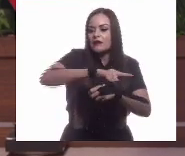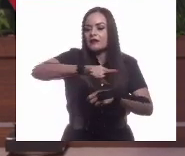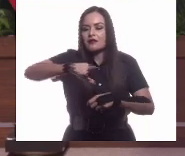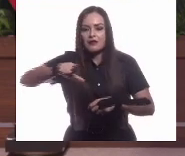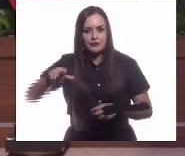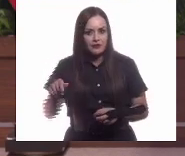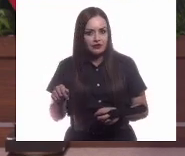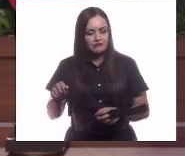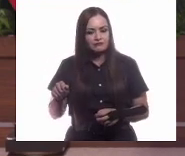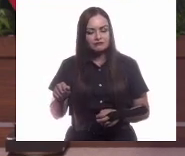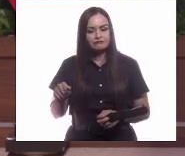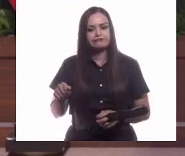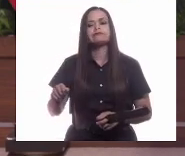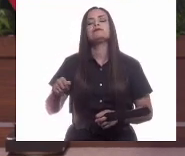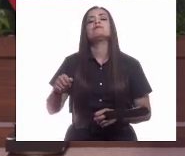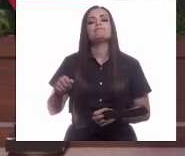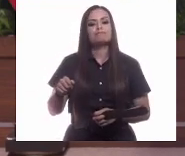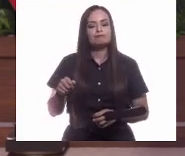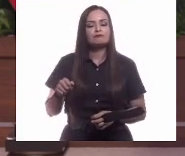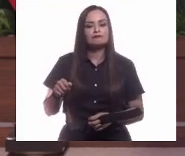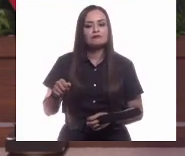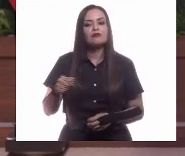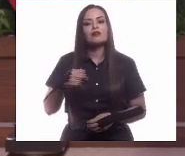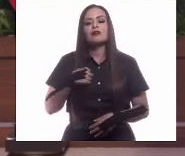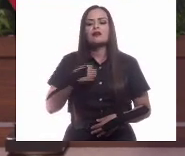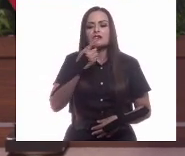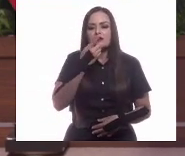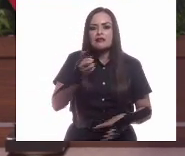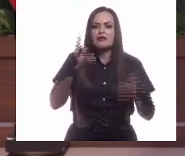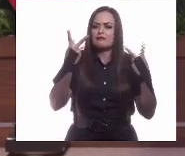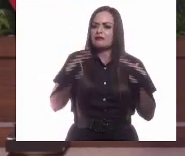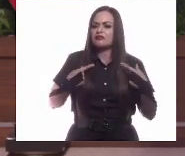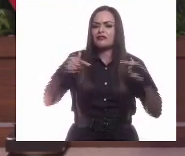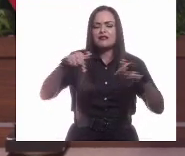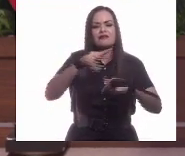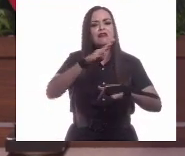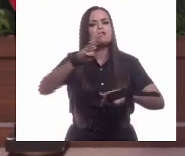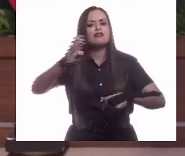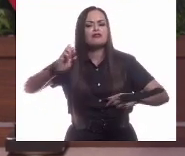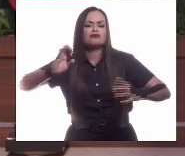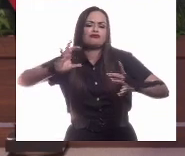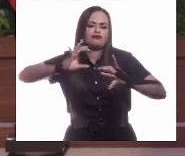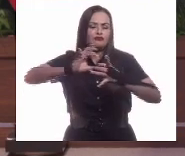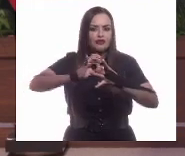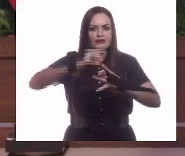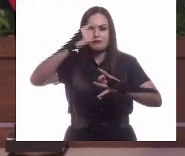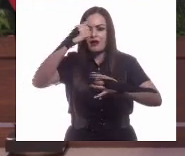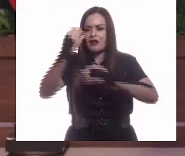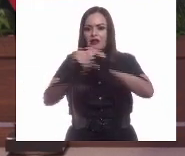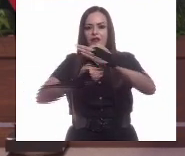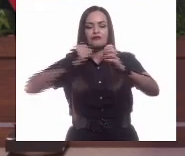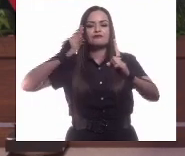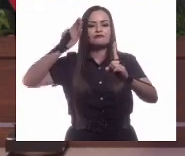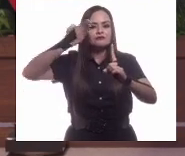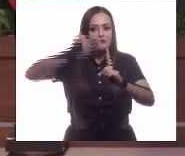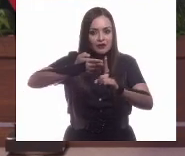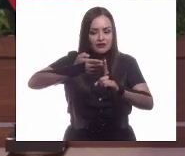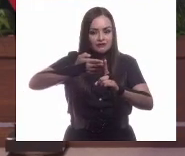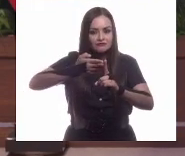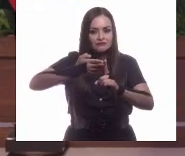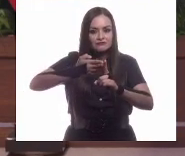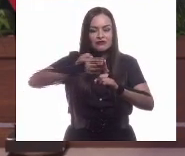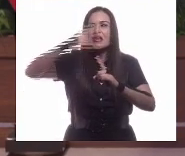administración, propuse la unidad de las y los sudcalifornianos para lograr un objetivo común: cumplir nuestros